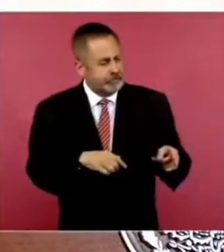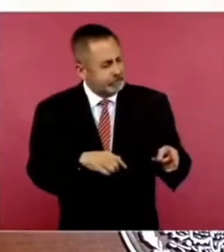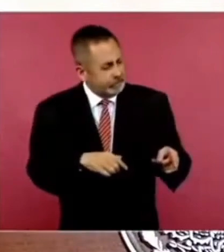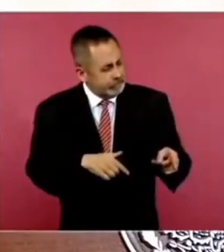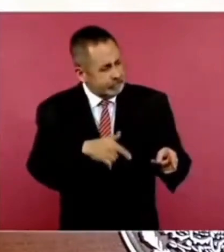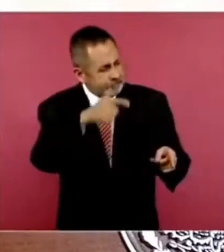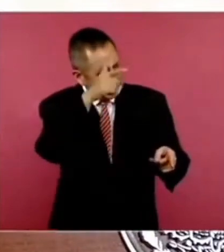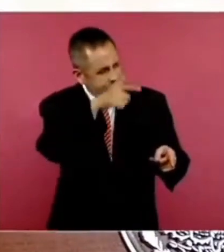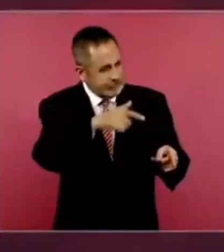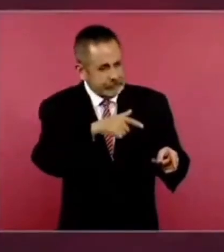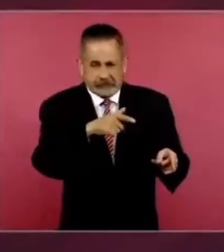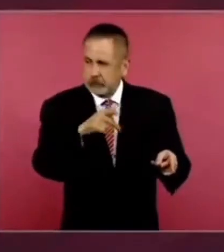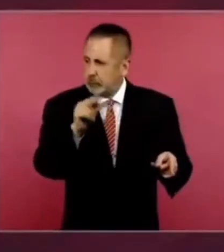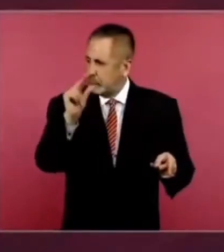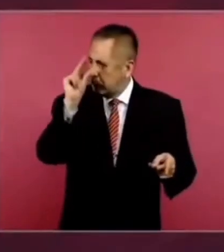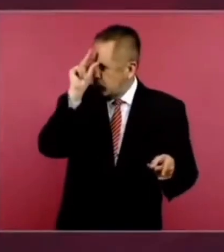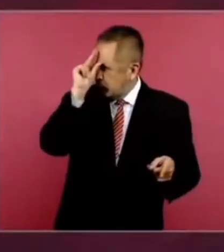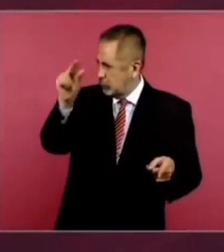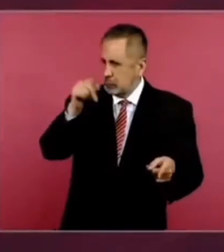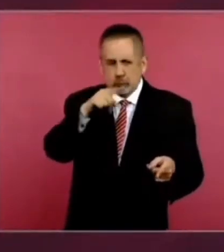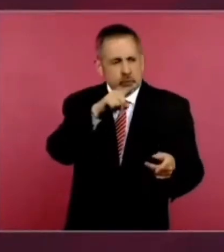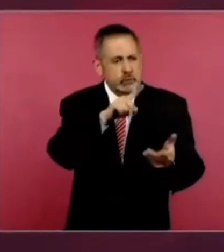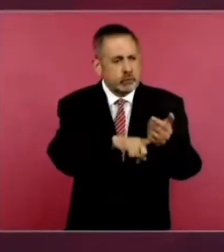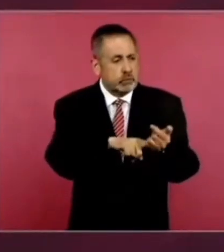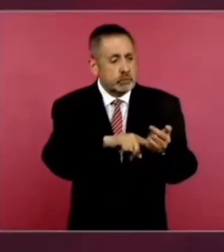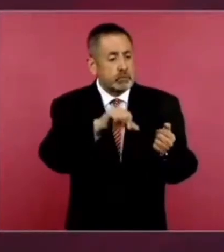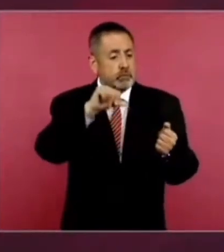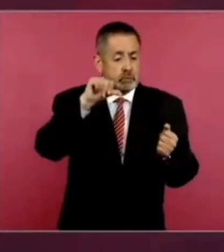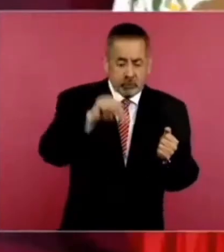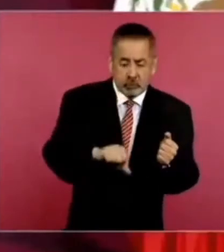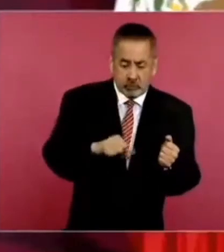mañana se enriquecía,